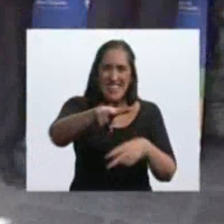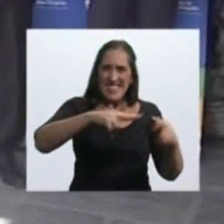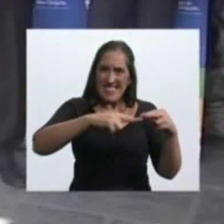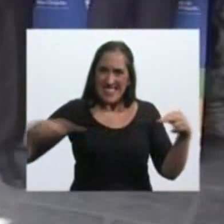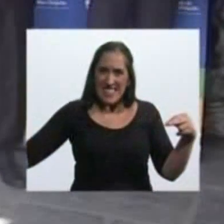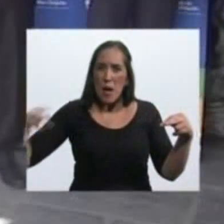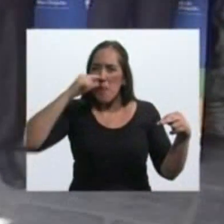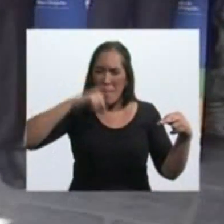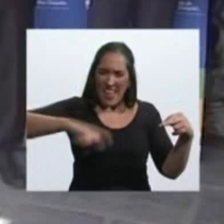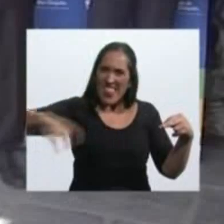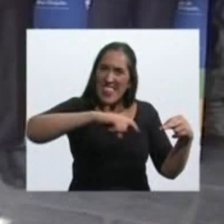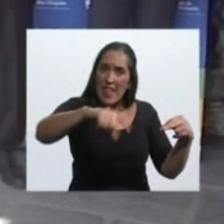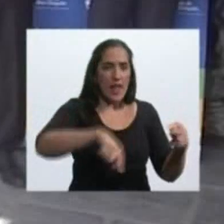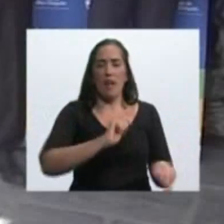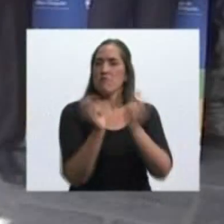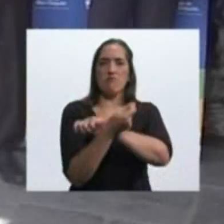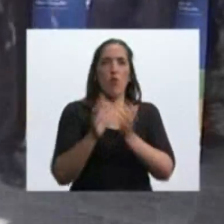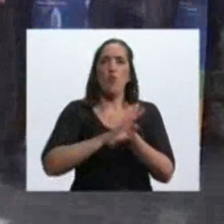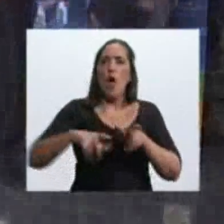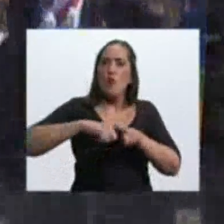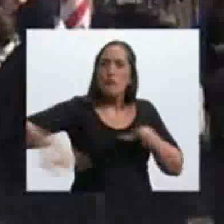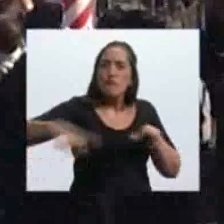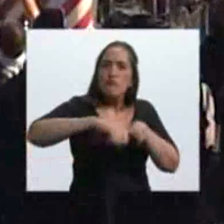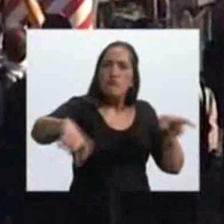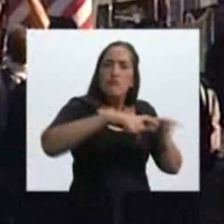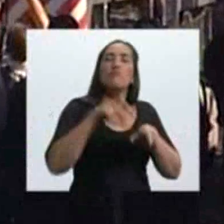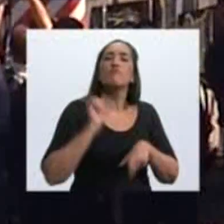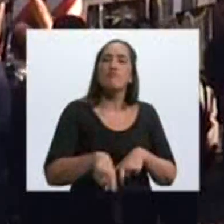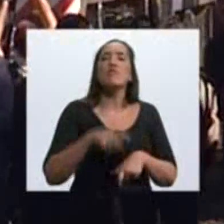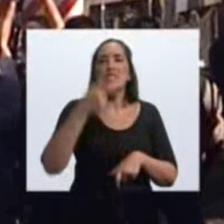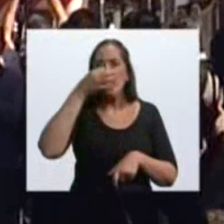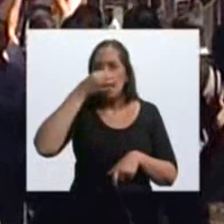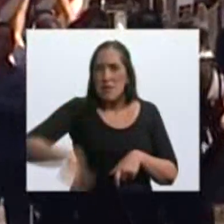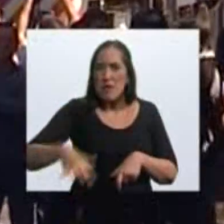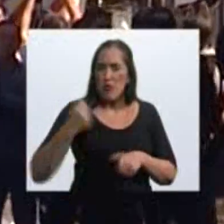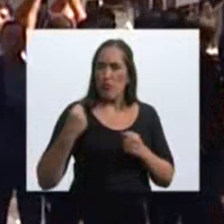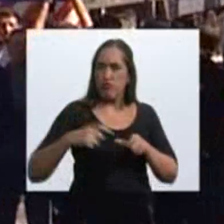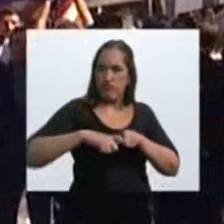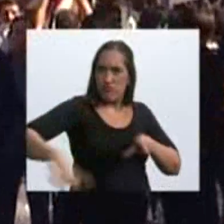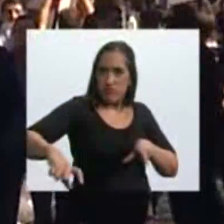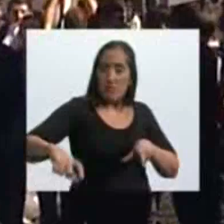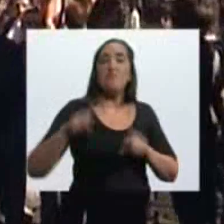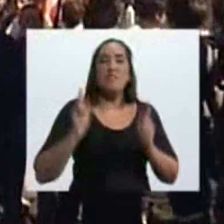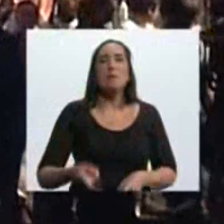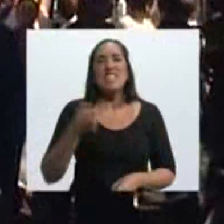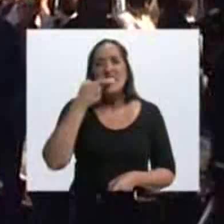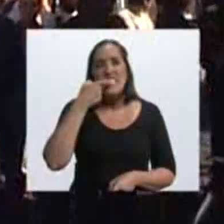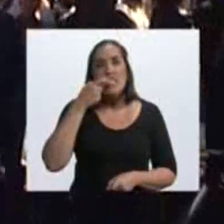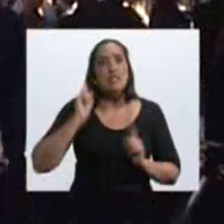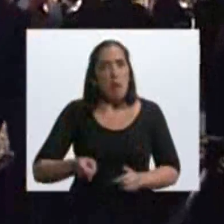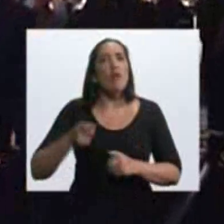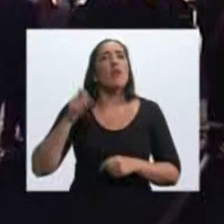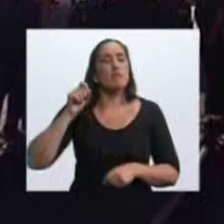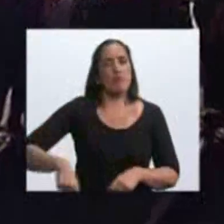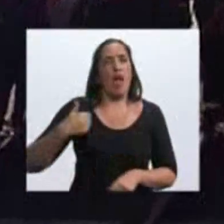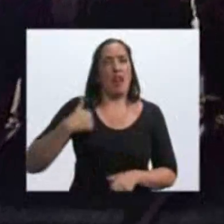que son de hormigón armado, se hacen aquí. También el acero de las vías se construye aquí